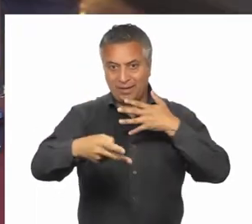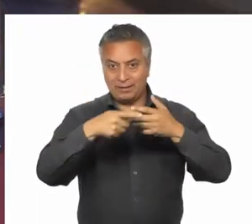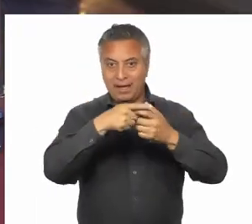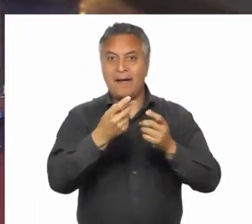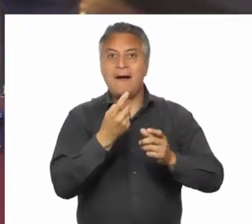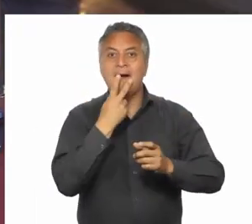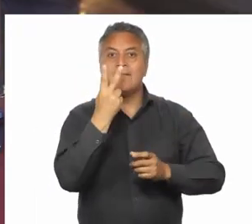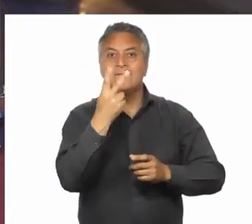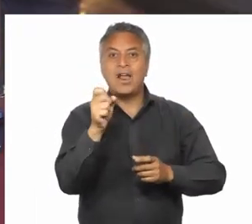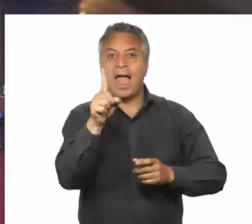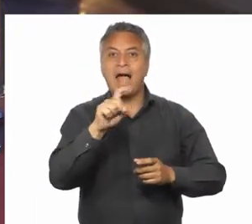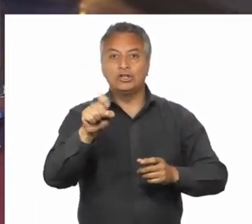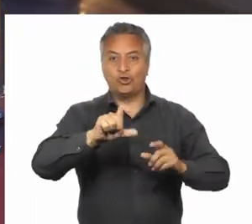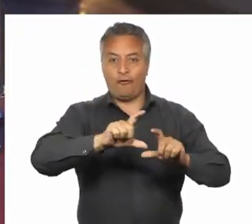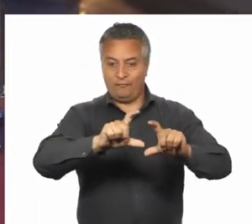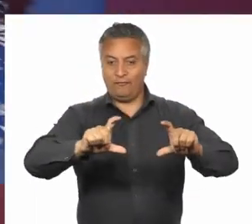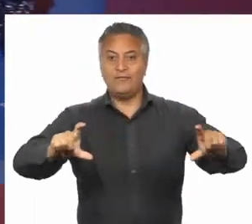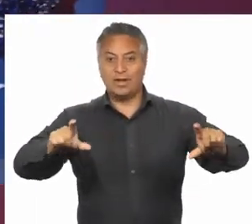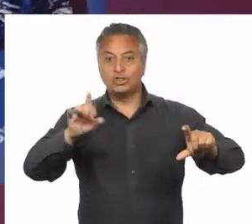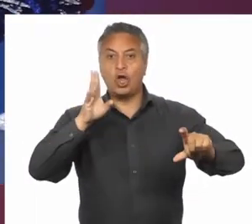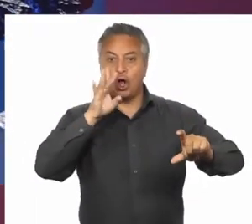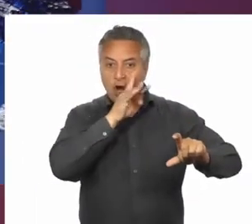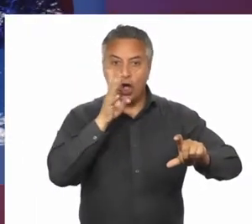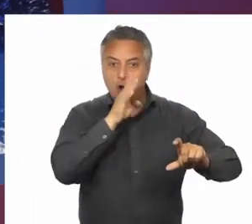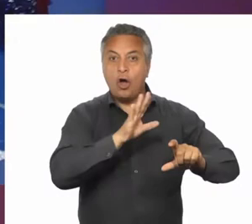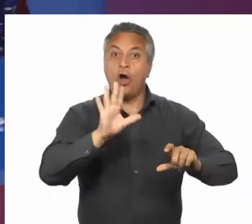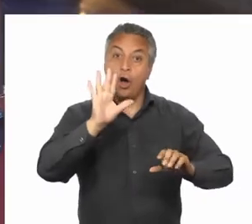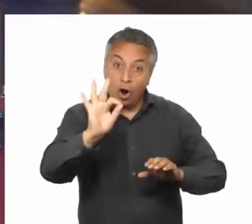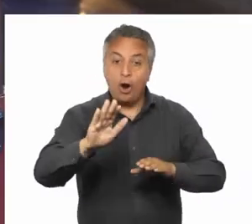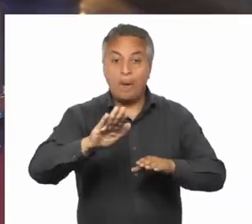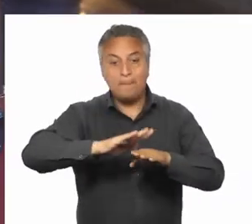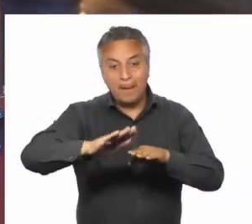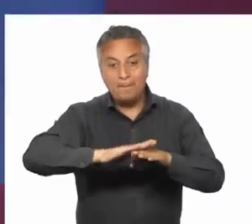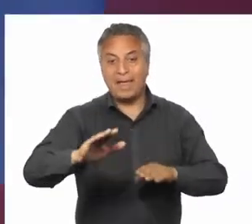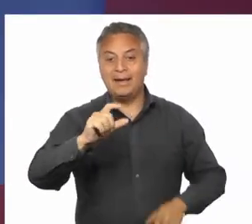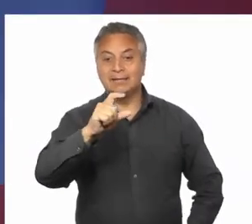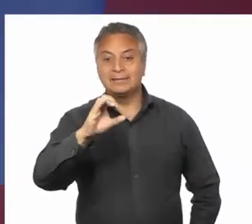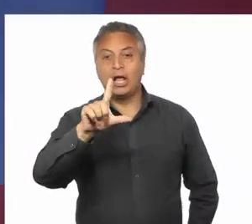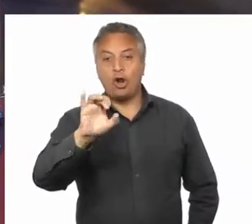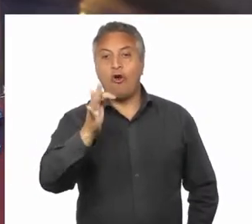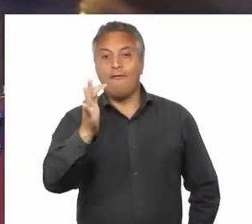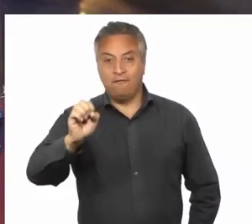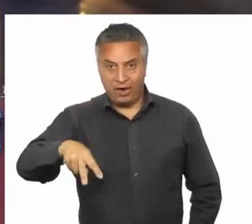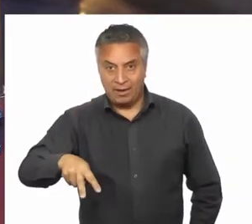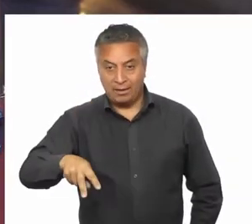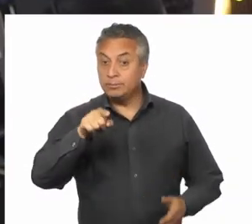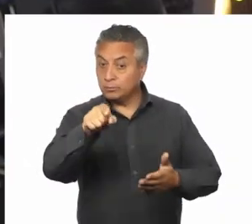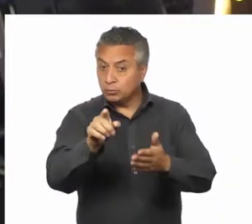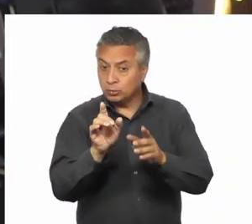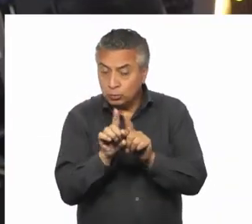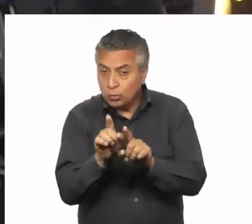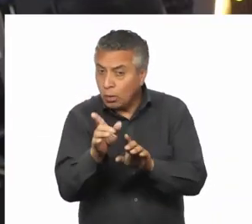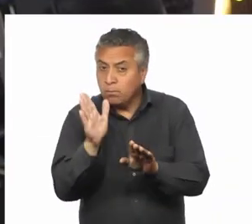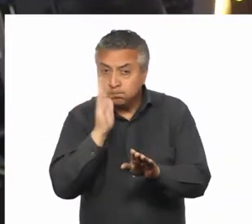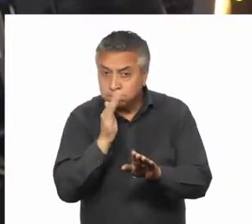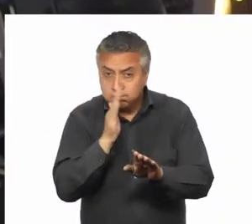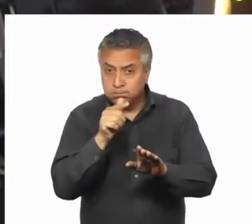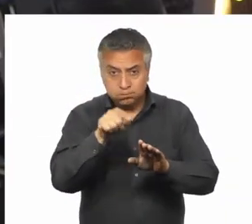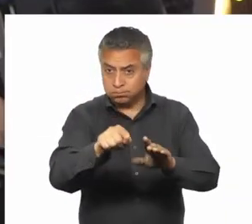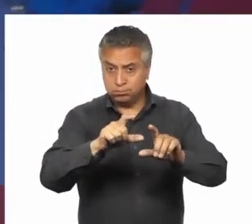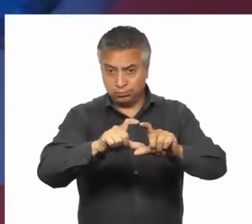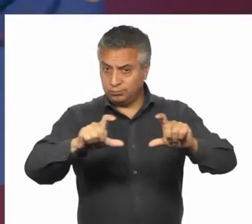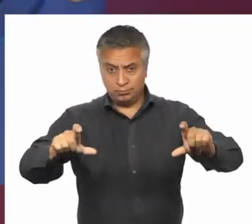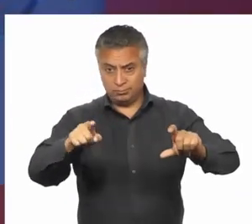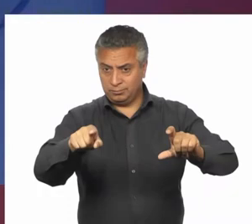vasos de colores o papel celofán. Si no cuentas con los vasos y tampoco con el